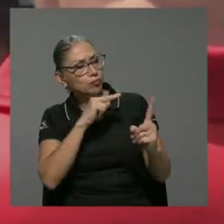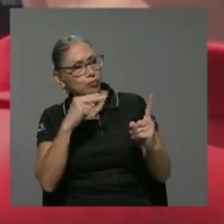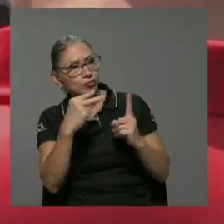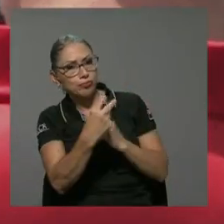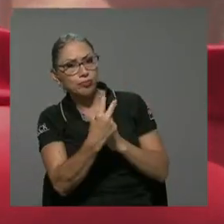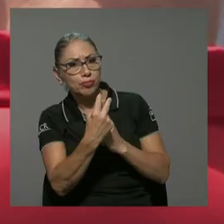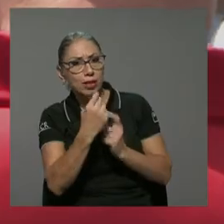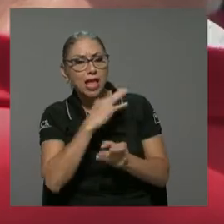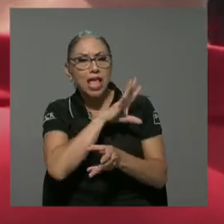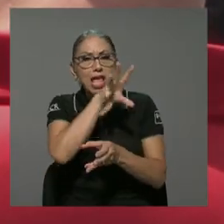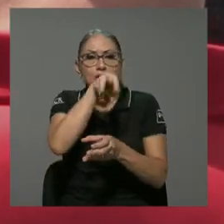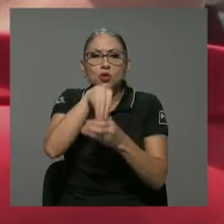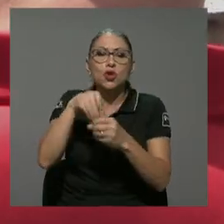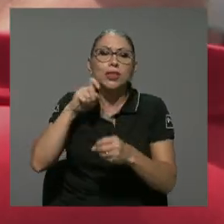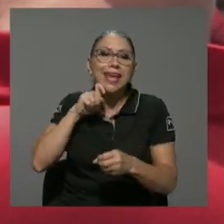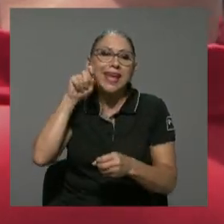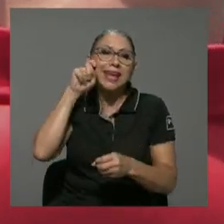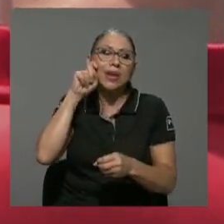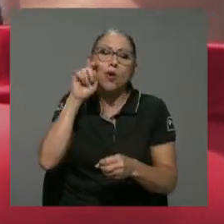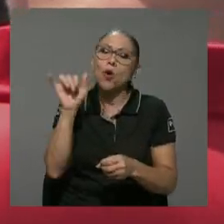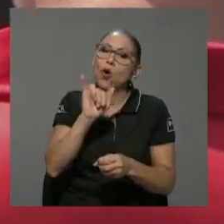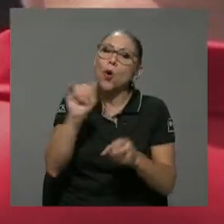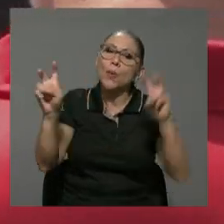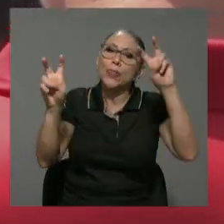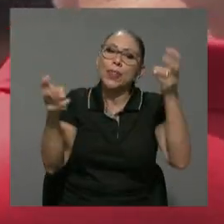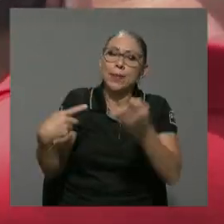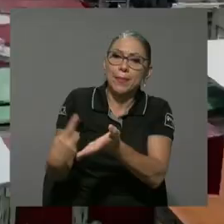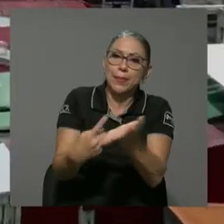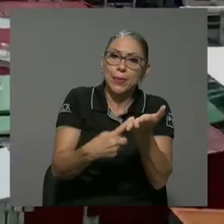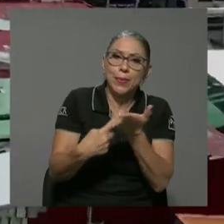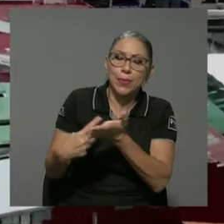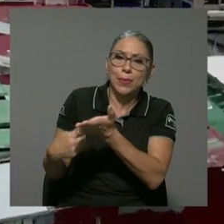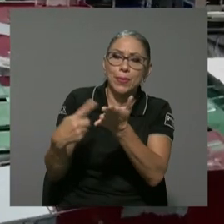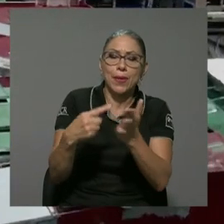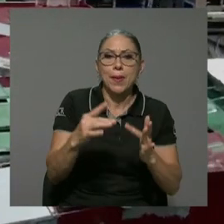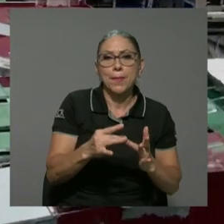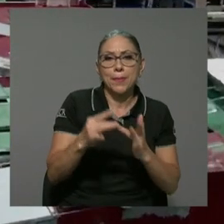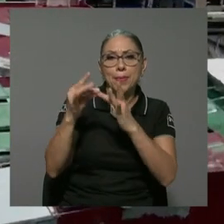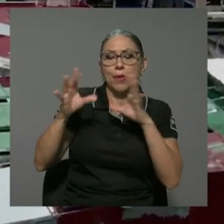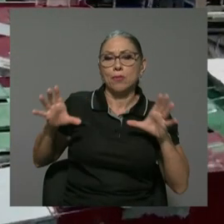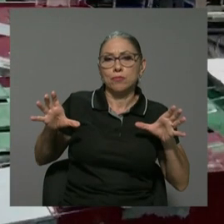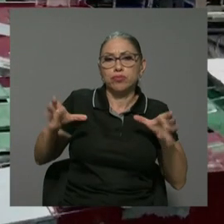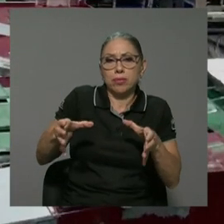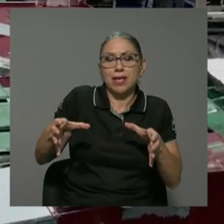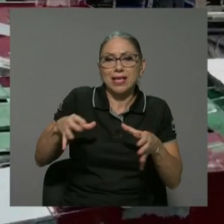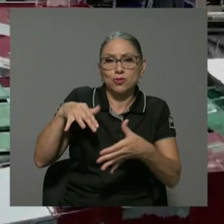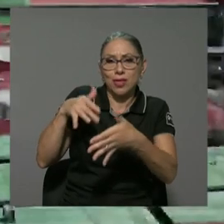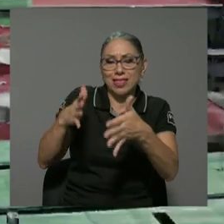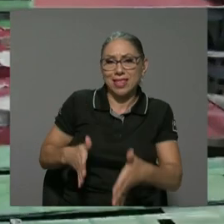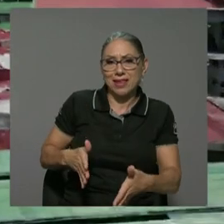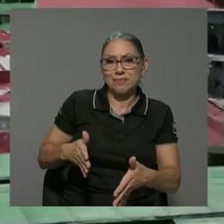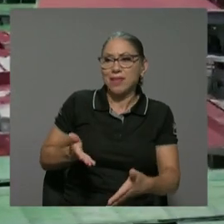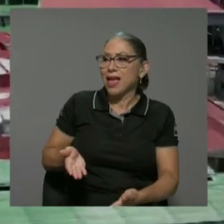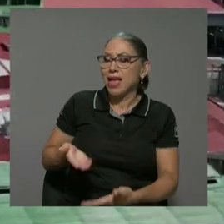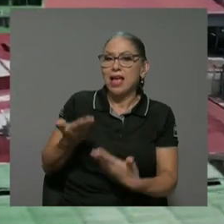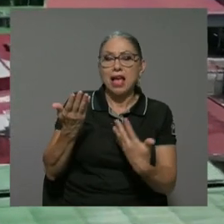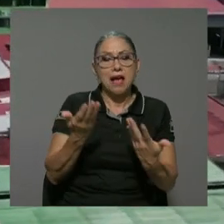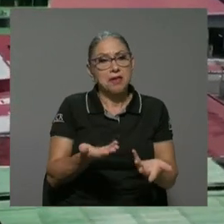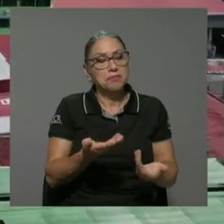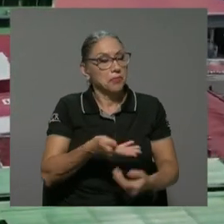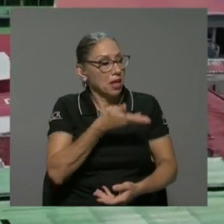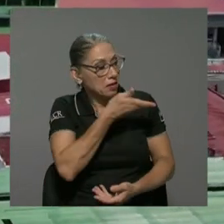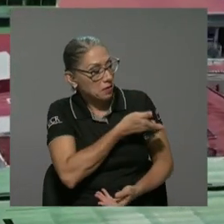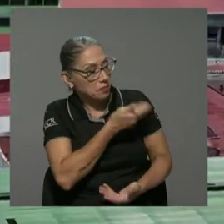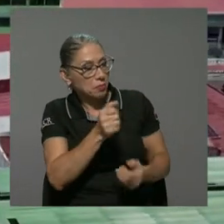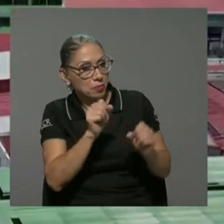del género como un elemento de discusión en los movimientos y particularmente en el movimiento estudiantil? Entonces, André, ¿qué tal si nos contás esa proyección